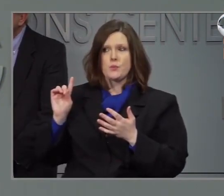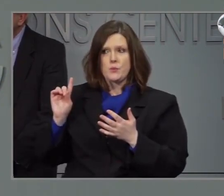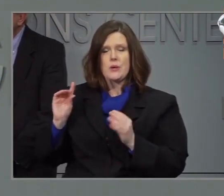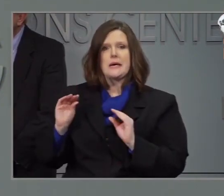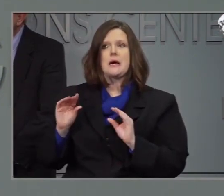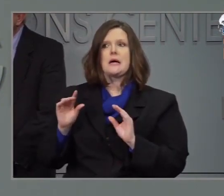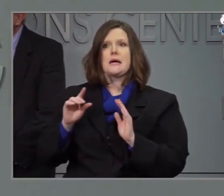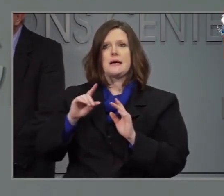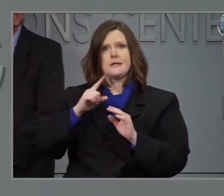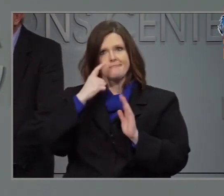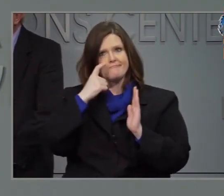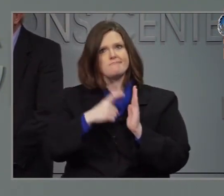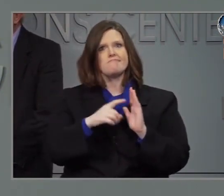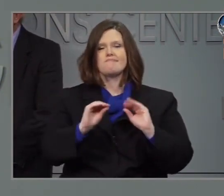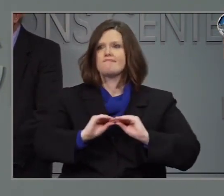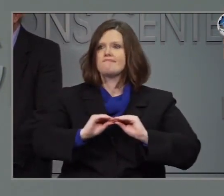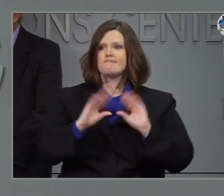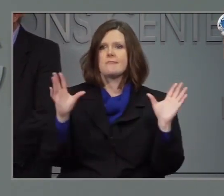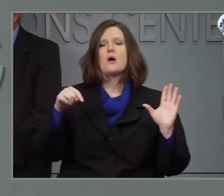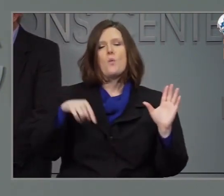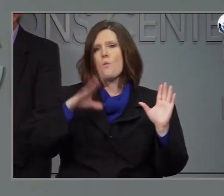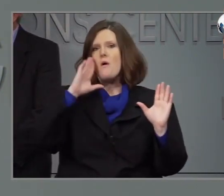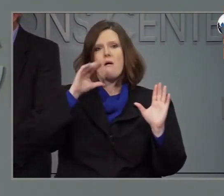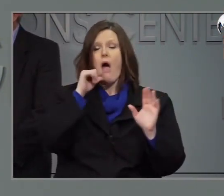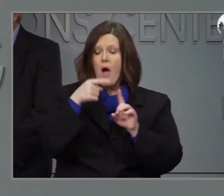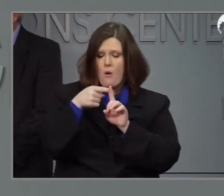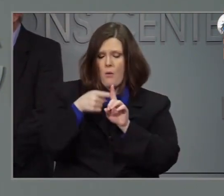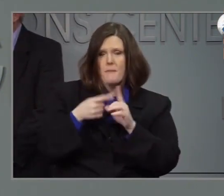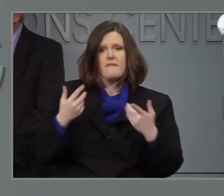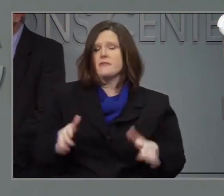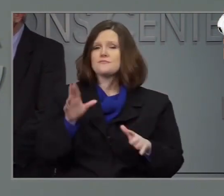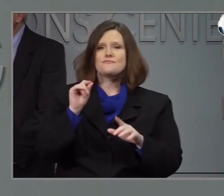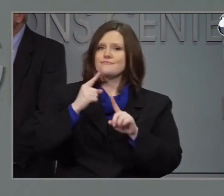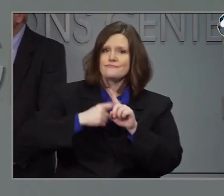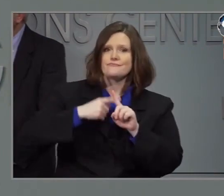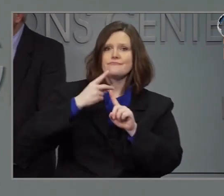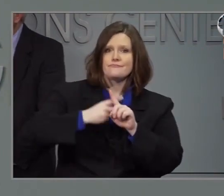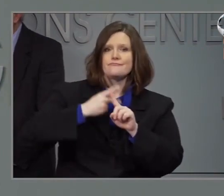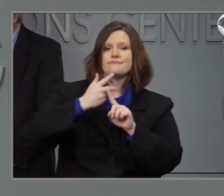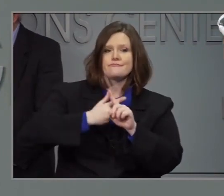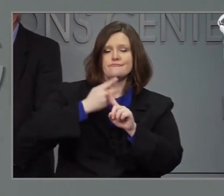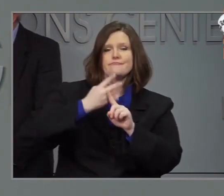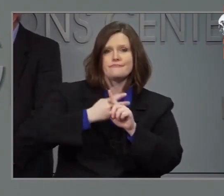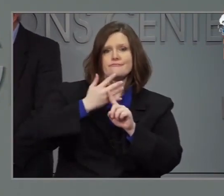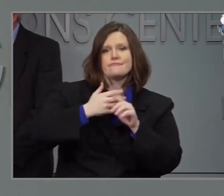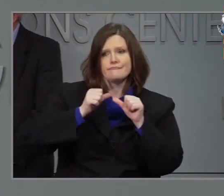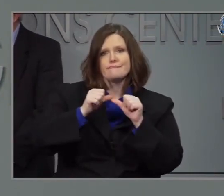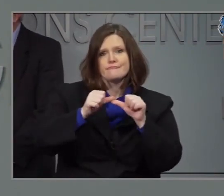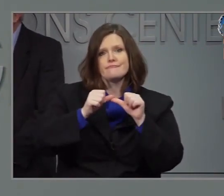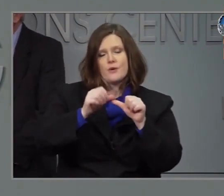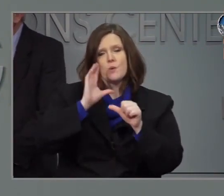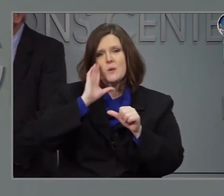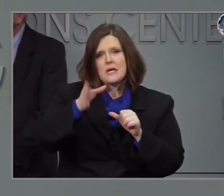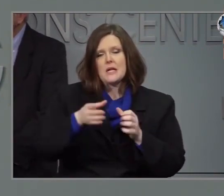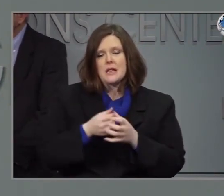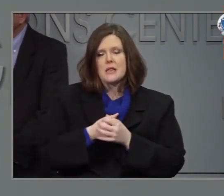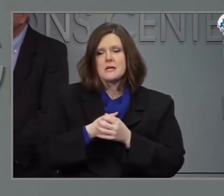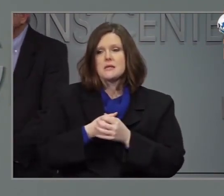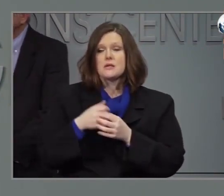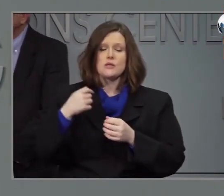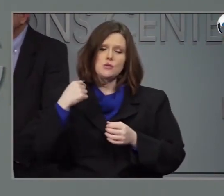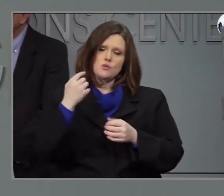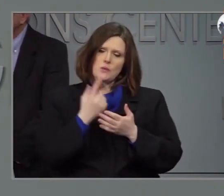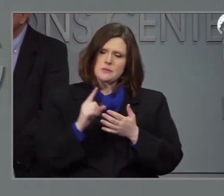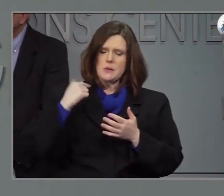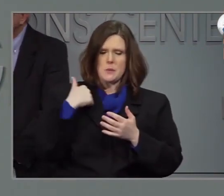semana pasada fue obvio que esto iba a ser un esfuerzo de varios meses así que mientras estábamos preparando